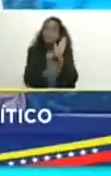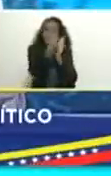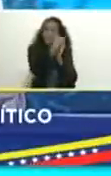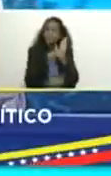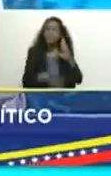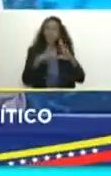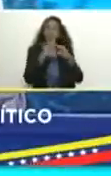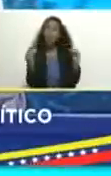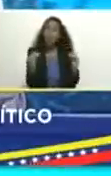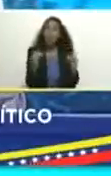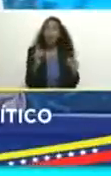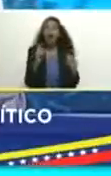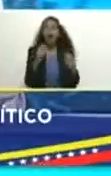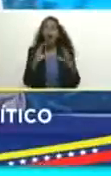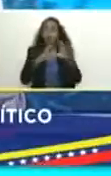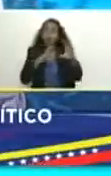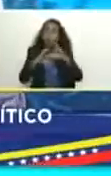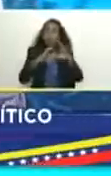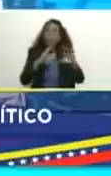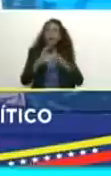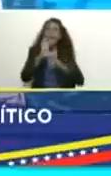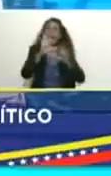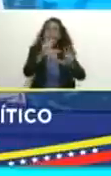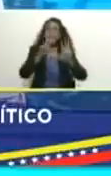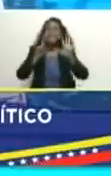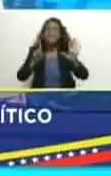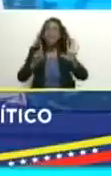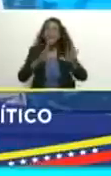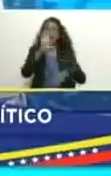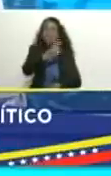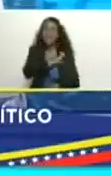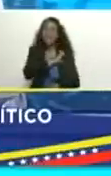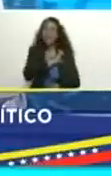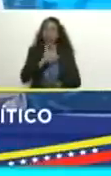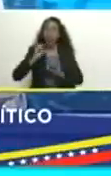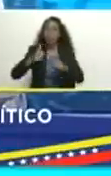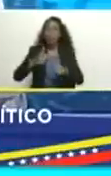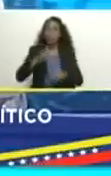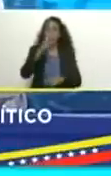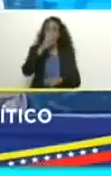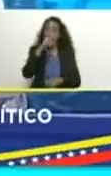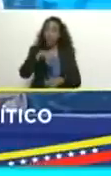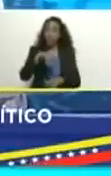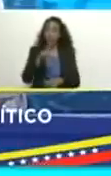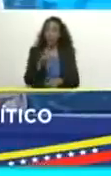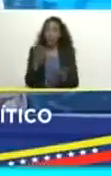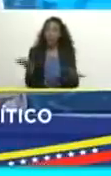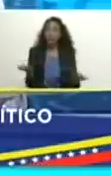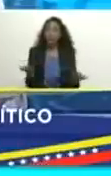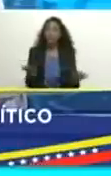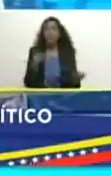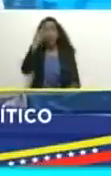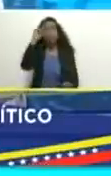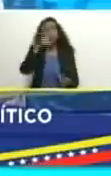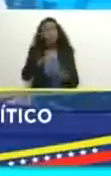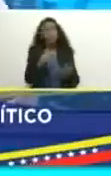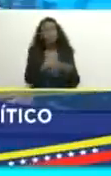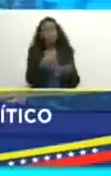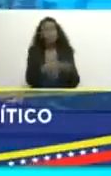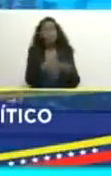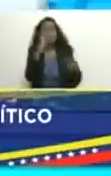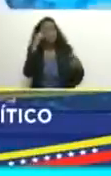todas las cosas que conversamos el 16 de enero de 2023, arrancando el año. Y uno de los objetivos que nos planteamos